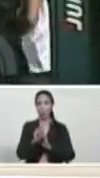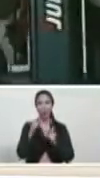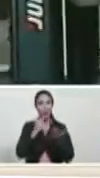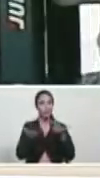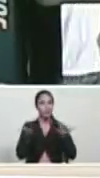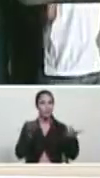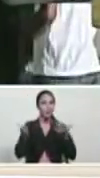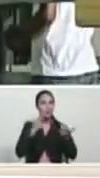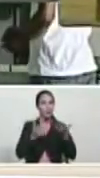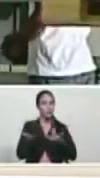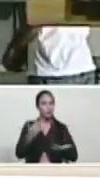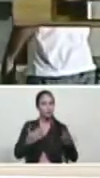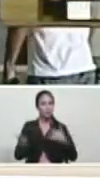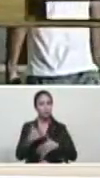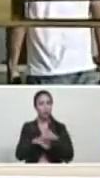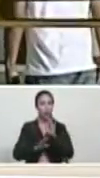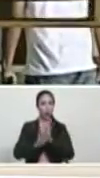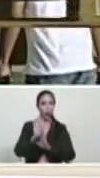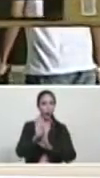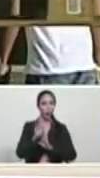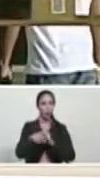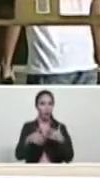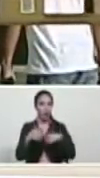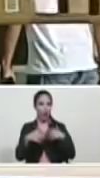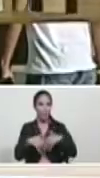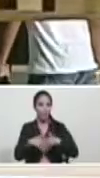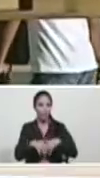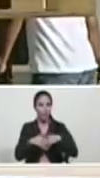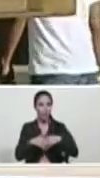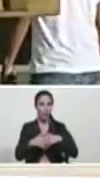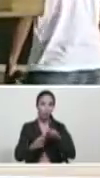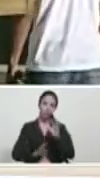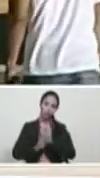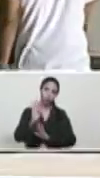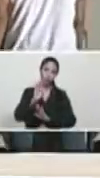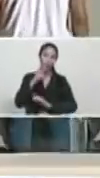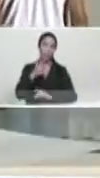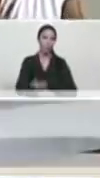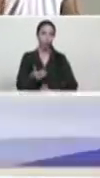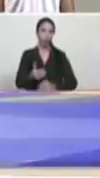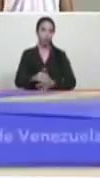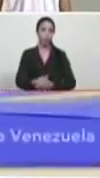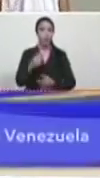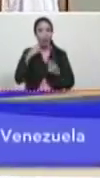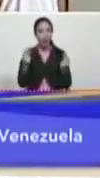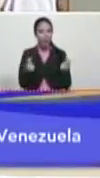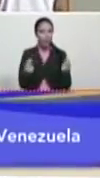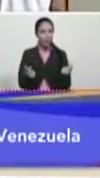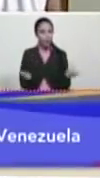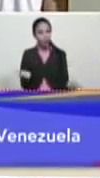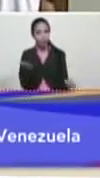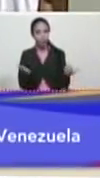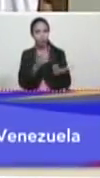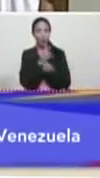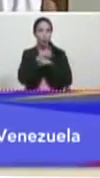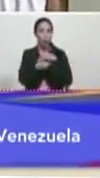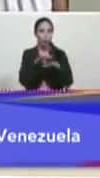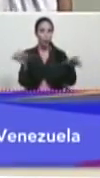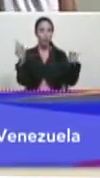servicio del desarrollo de este motor, de su activación,